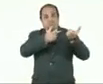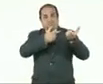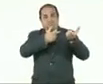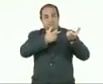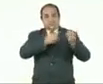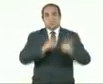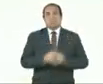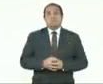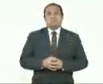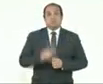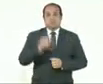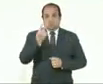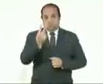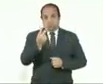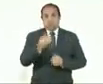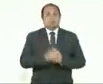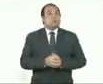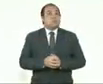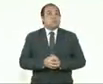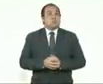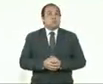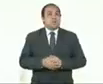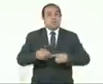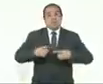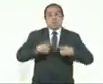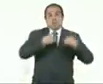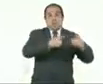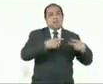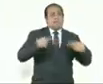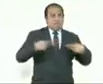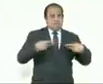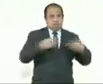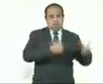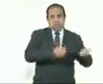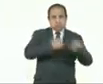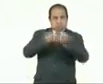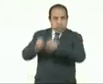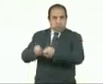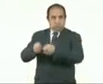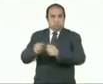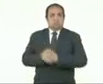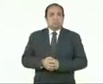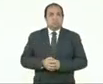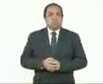mosquetón y se le dieron a la persona que los entregó